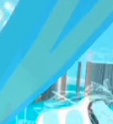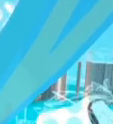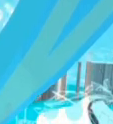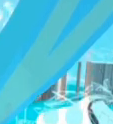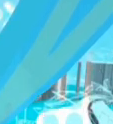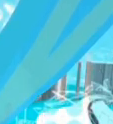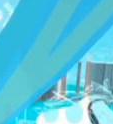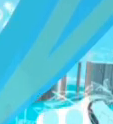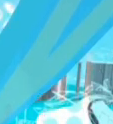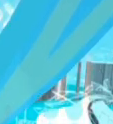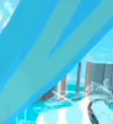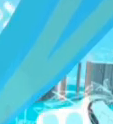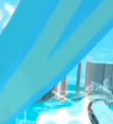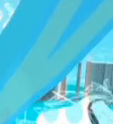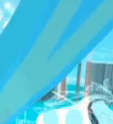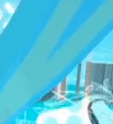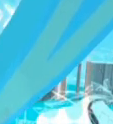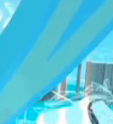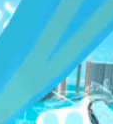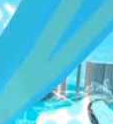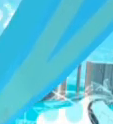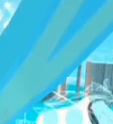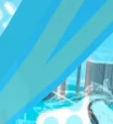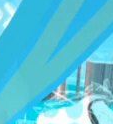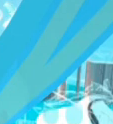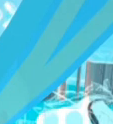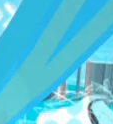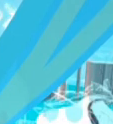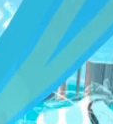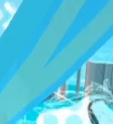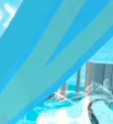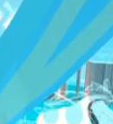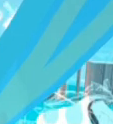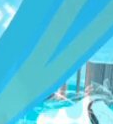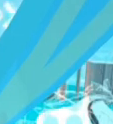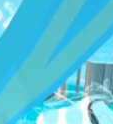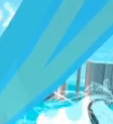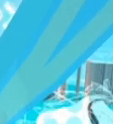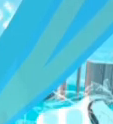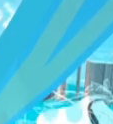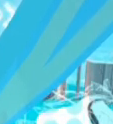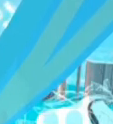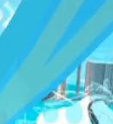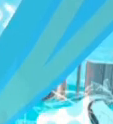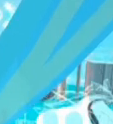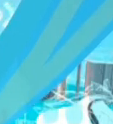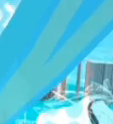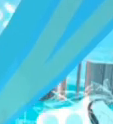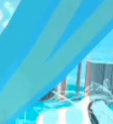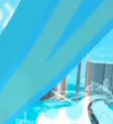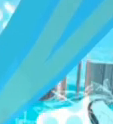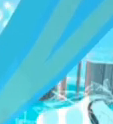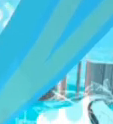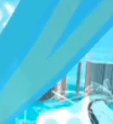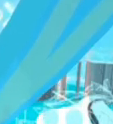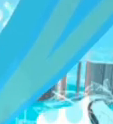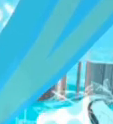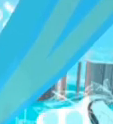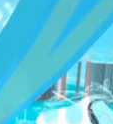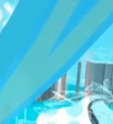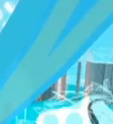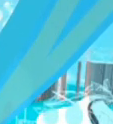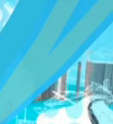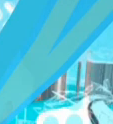frente a esta crisis de carácter ético, sobre todo, que está sufriendo. El tema de la